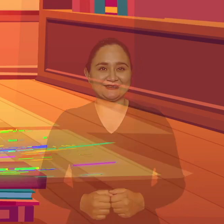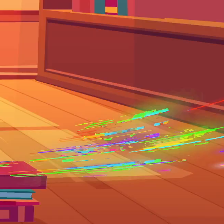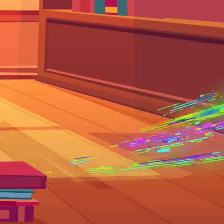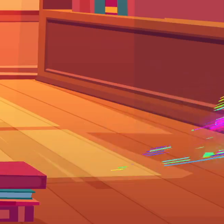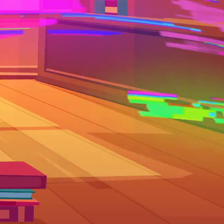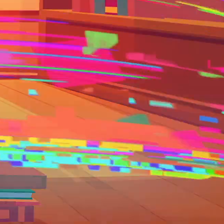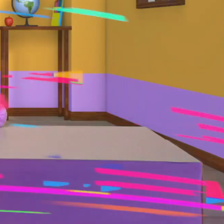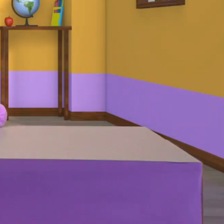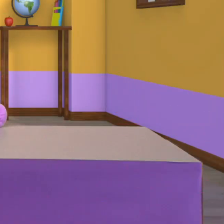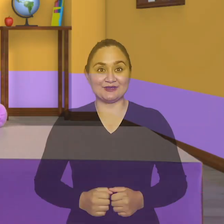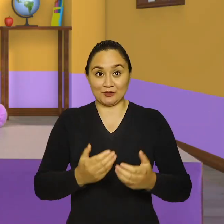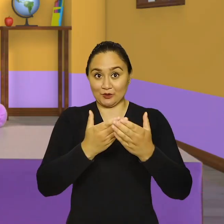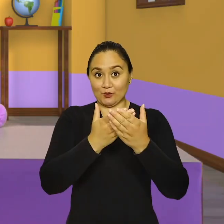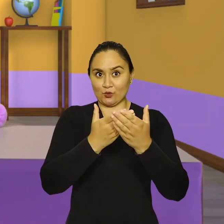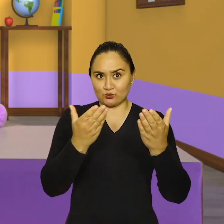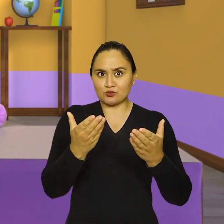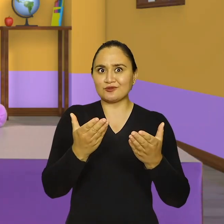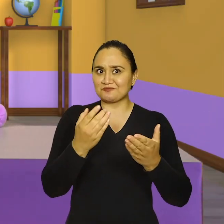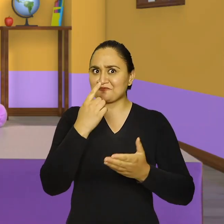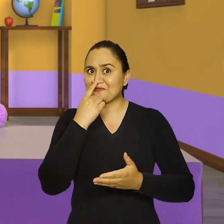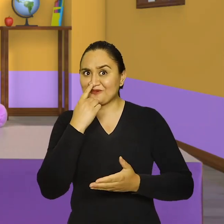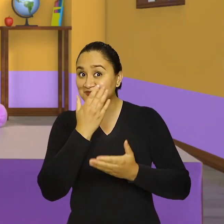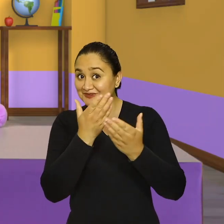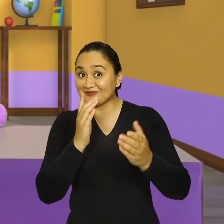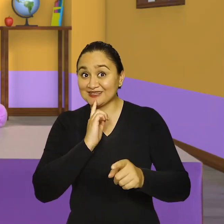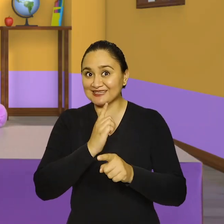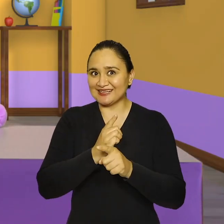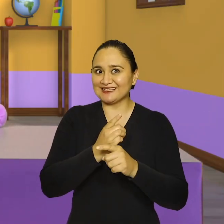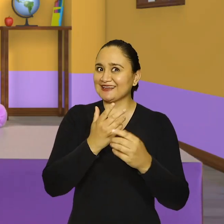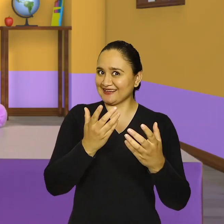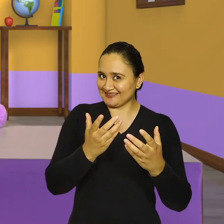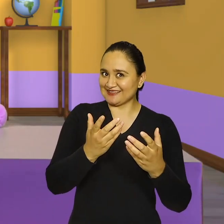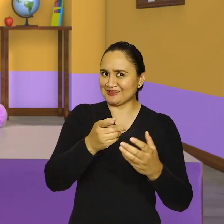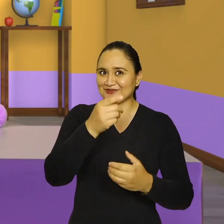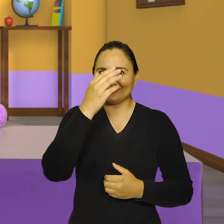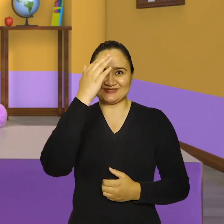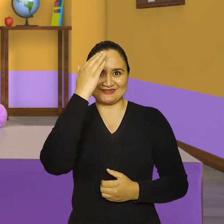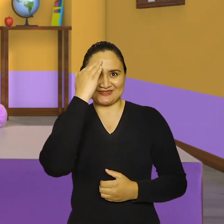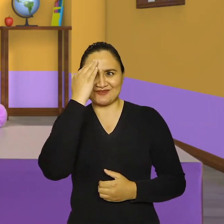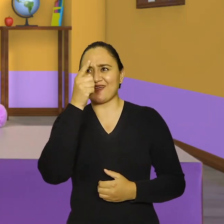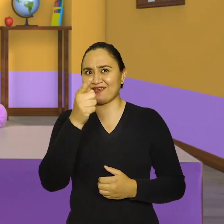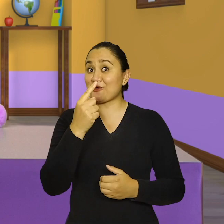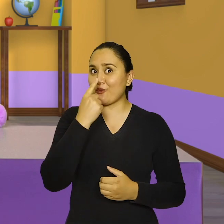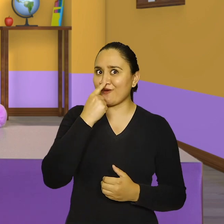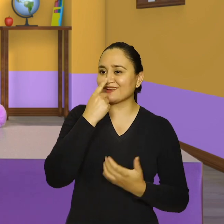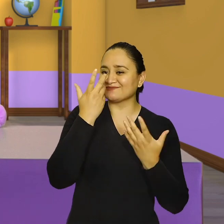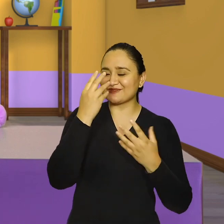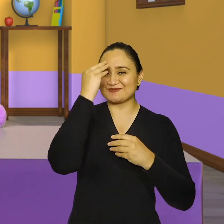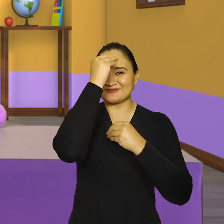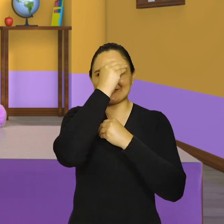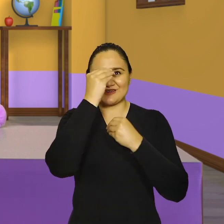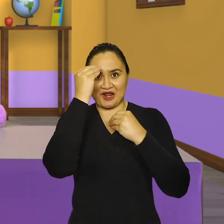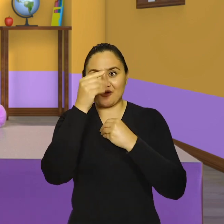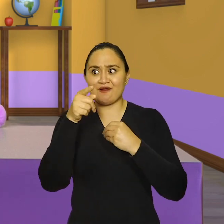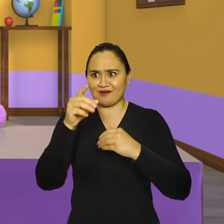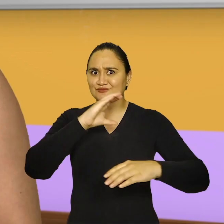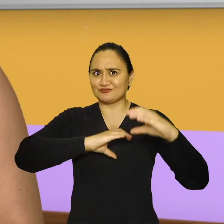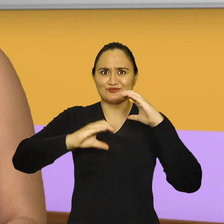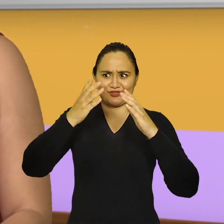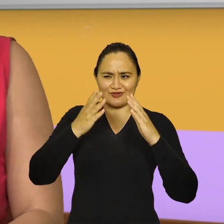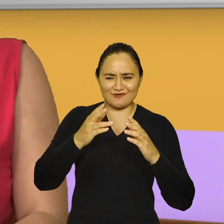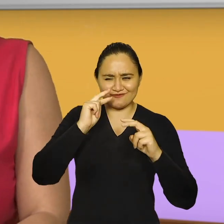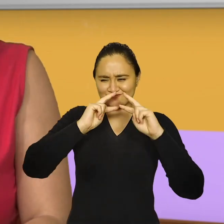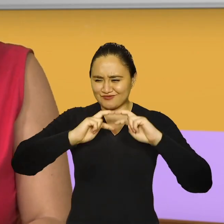juntos! ¿Ustedes son curiosas y curiosos? ¿Sabían que esa es una cualidad esencial para los